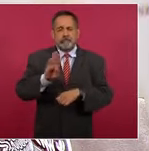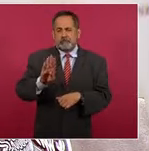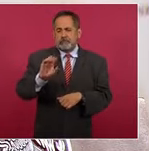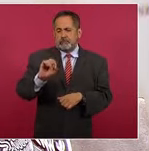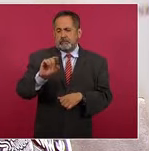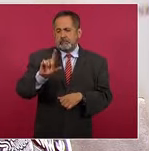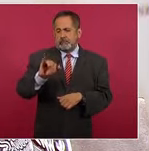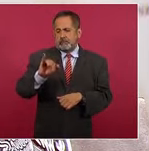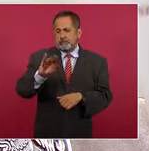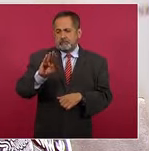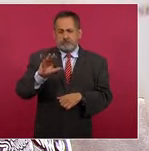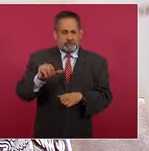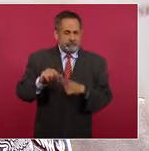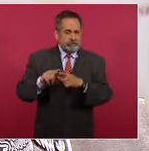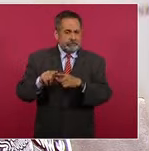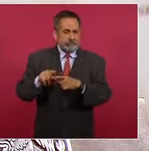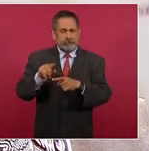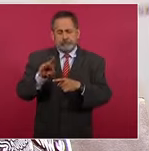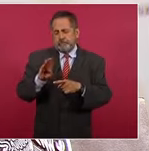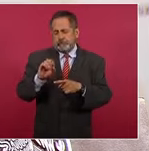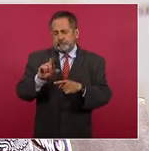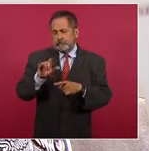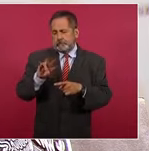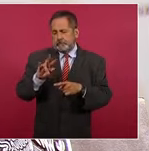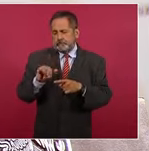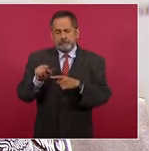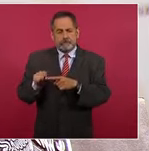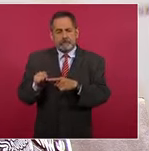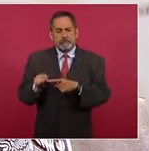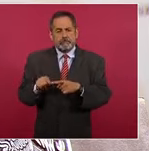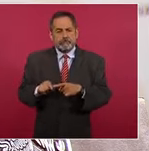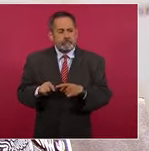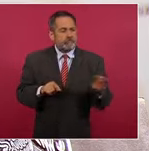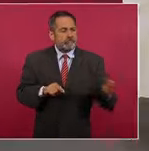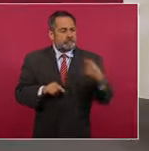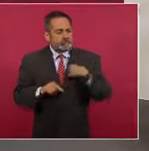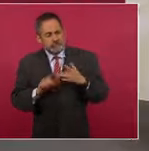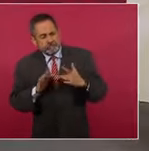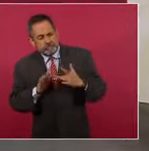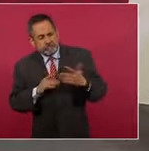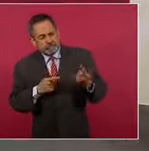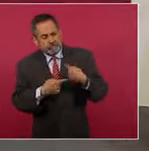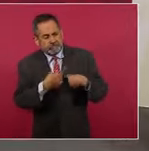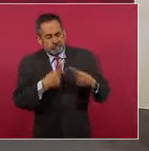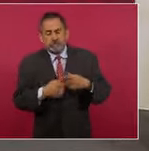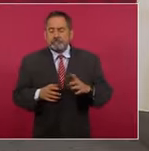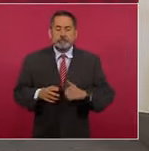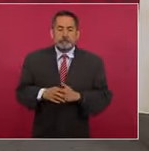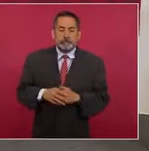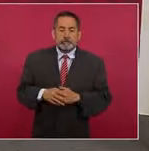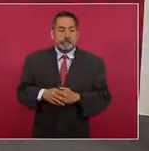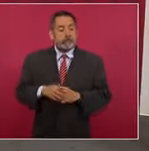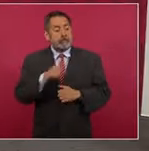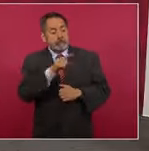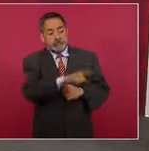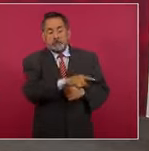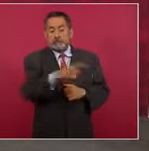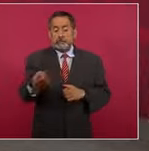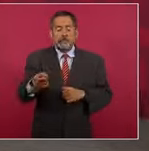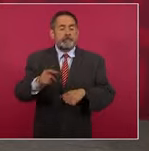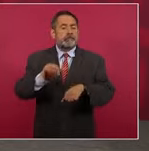Él, a su vez, tiene relación, como nosotros, con el presidente de Argentina, que